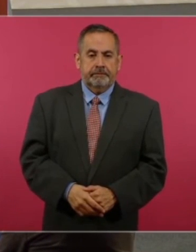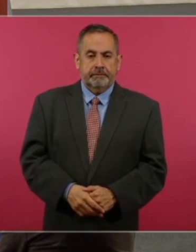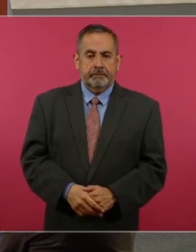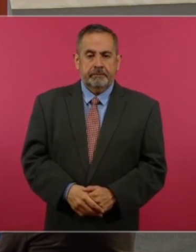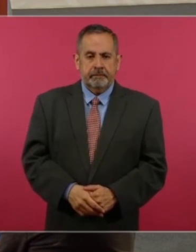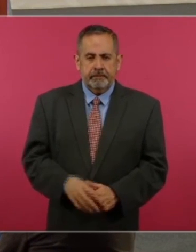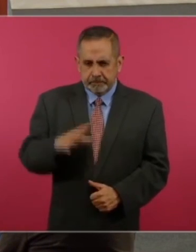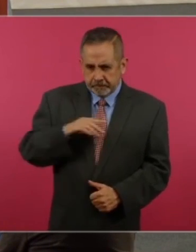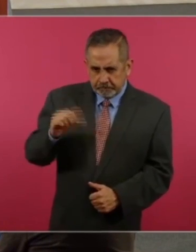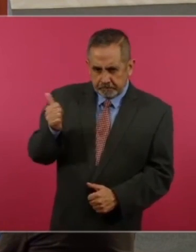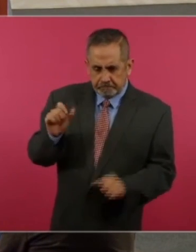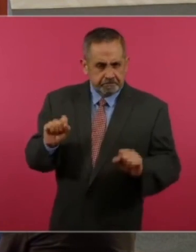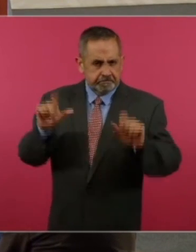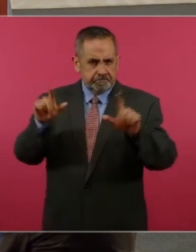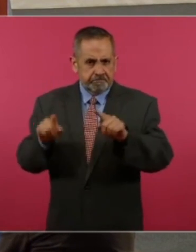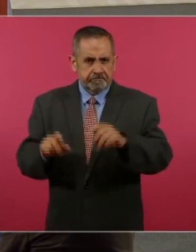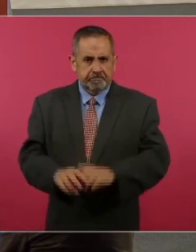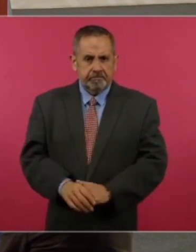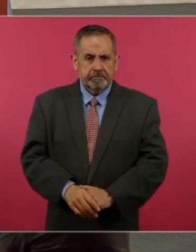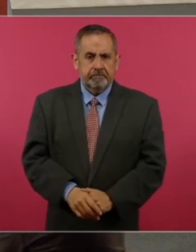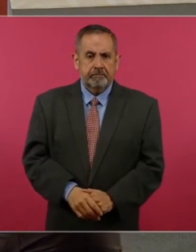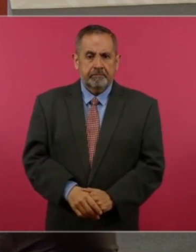A ver si tienes otro.